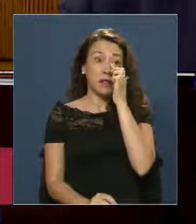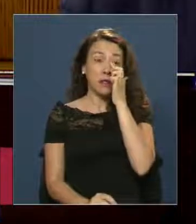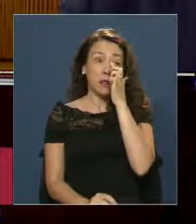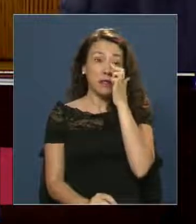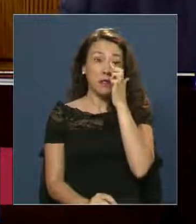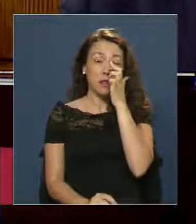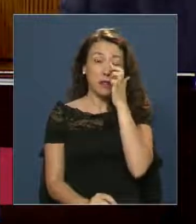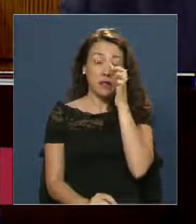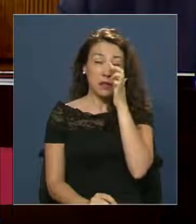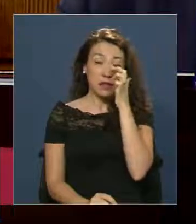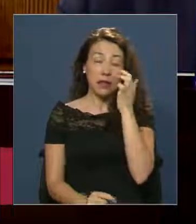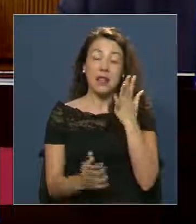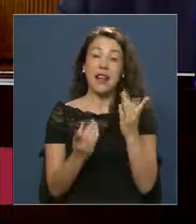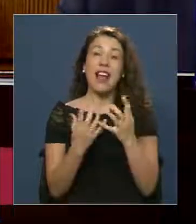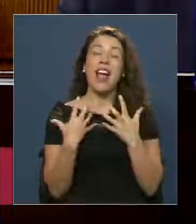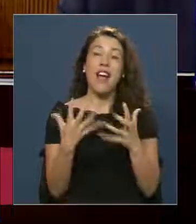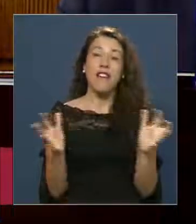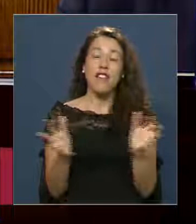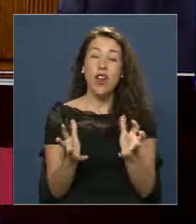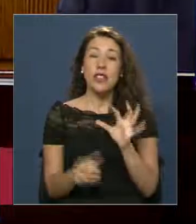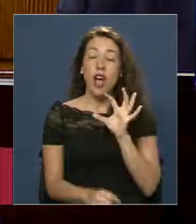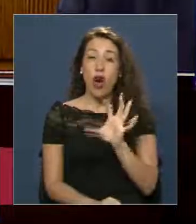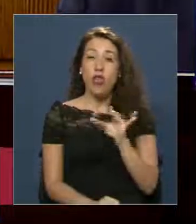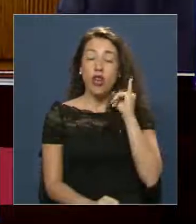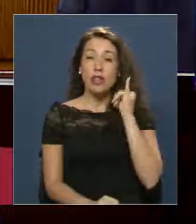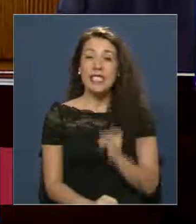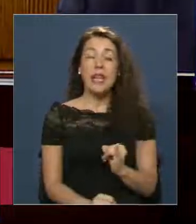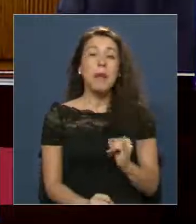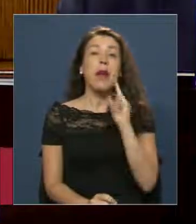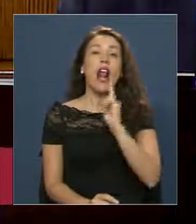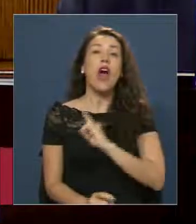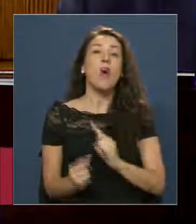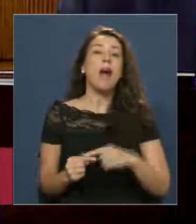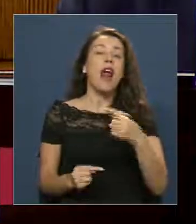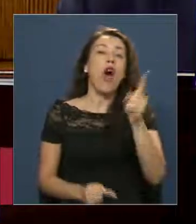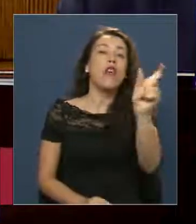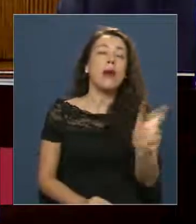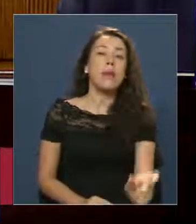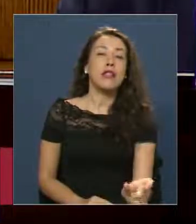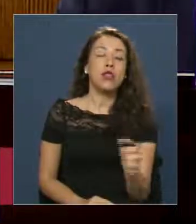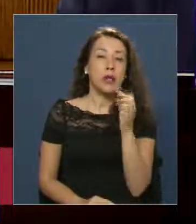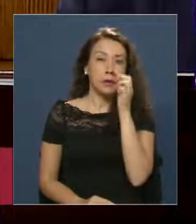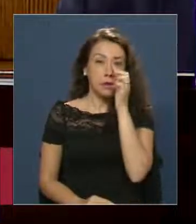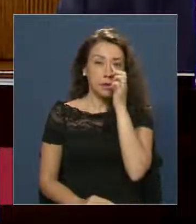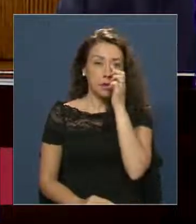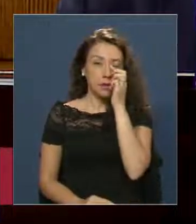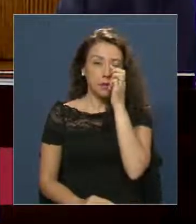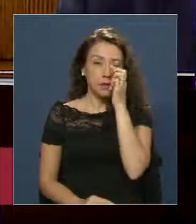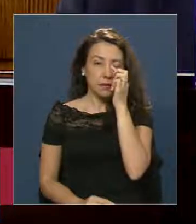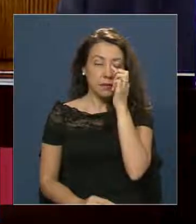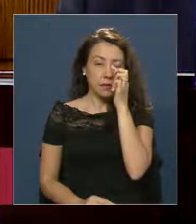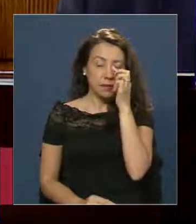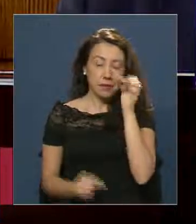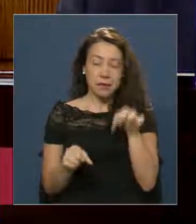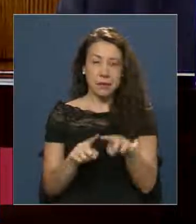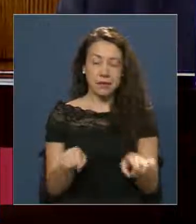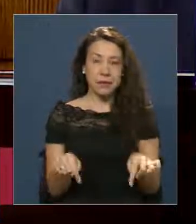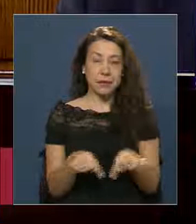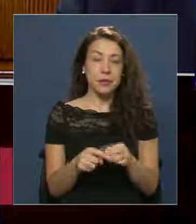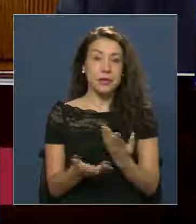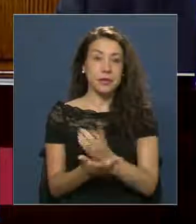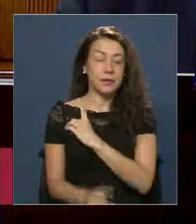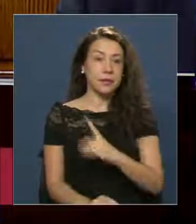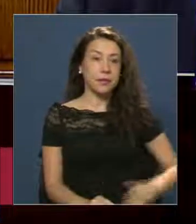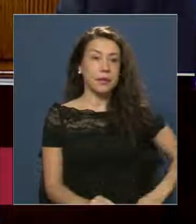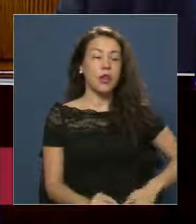en que el ejercicio de la violencia y el odio es siempre del otro. Vuelvo a repetirlo. En esta sala hay un diputado